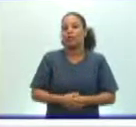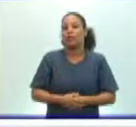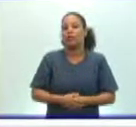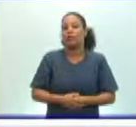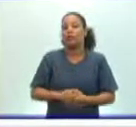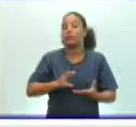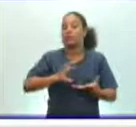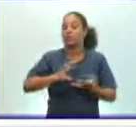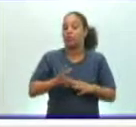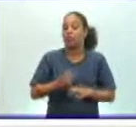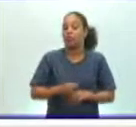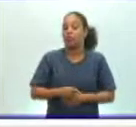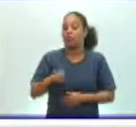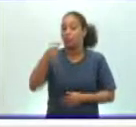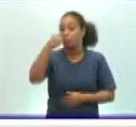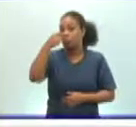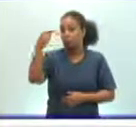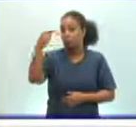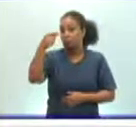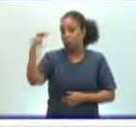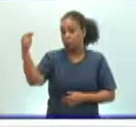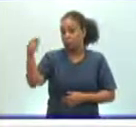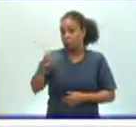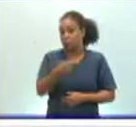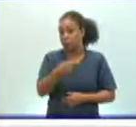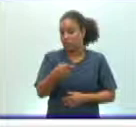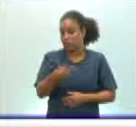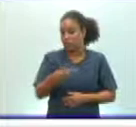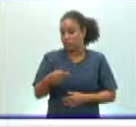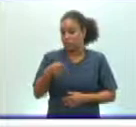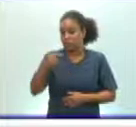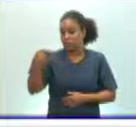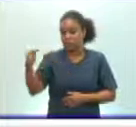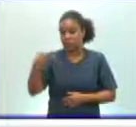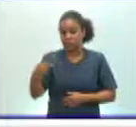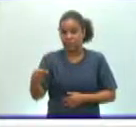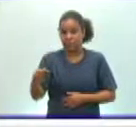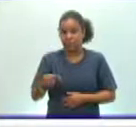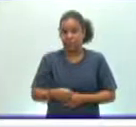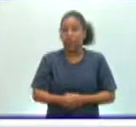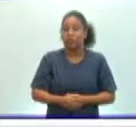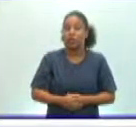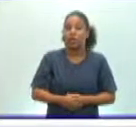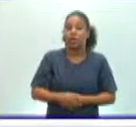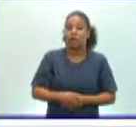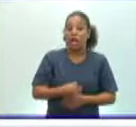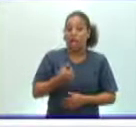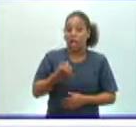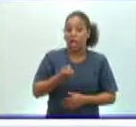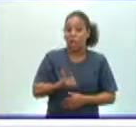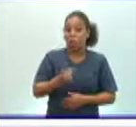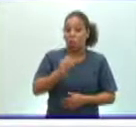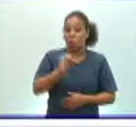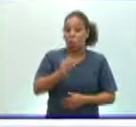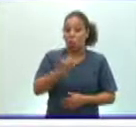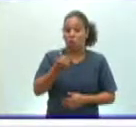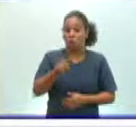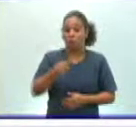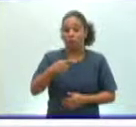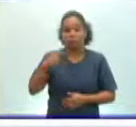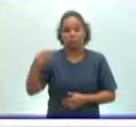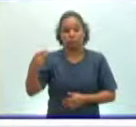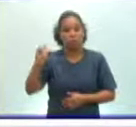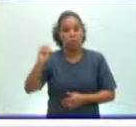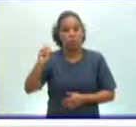se forma la proporción, el segmento A es al segmento OC, como el segmento B es